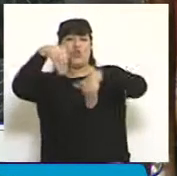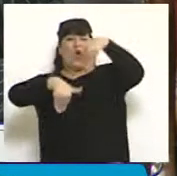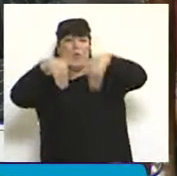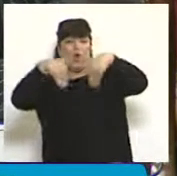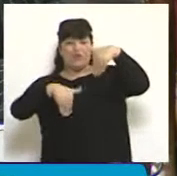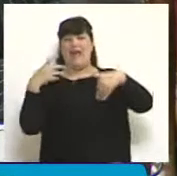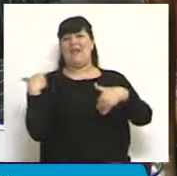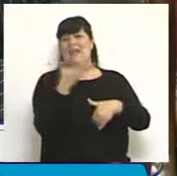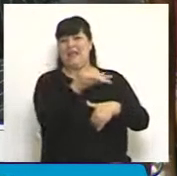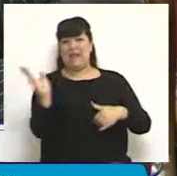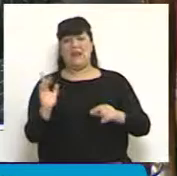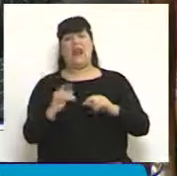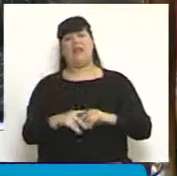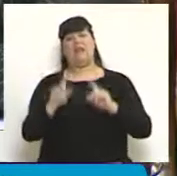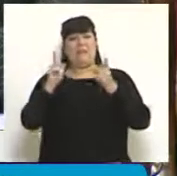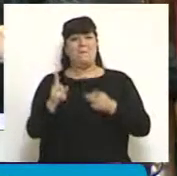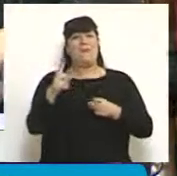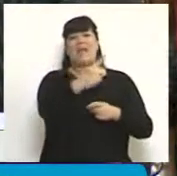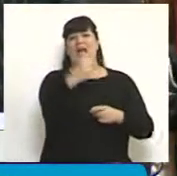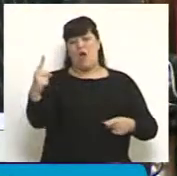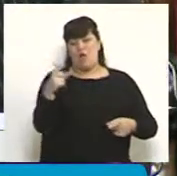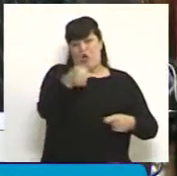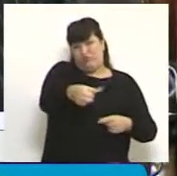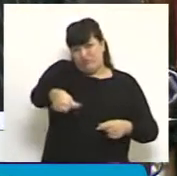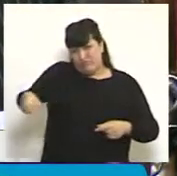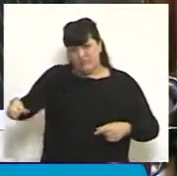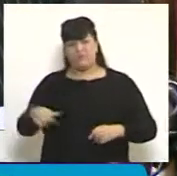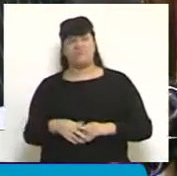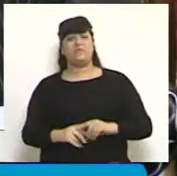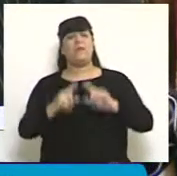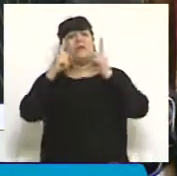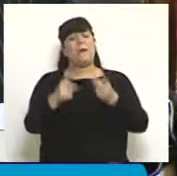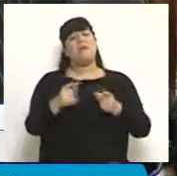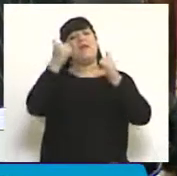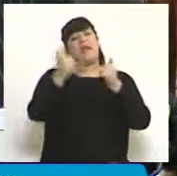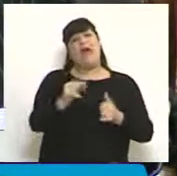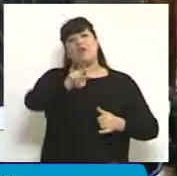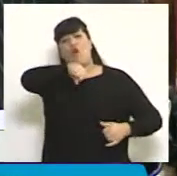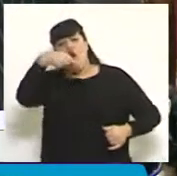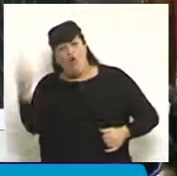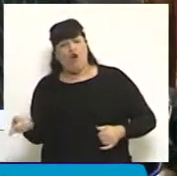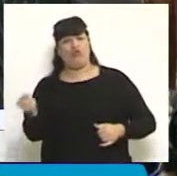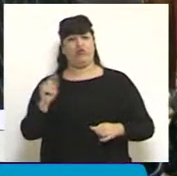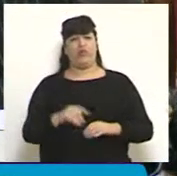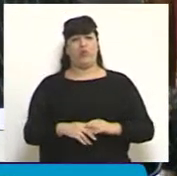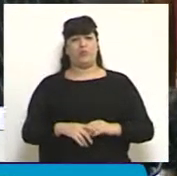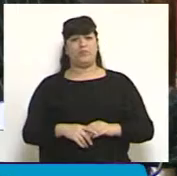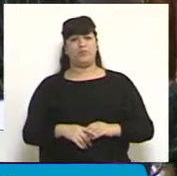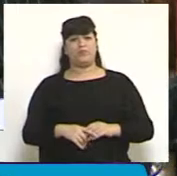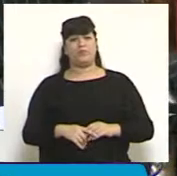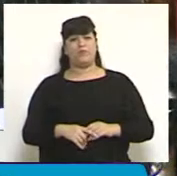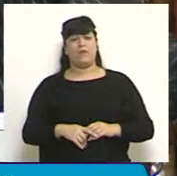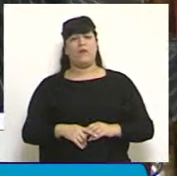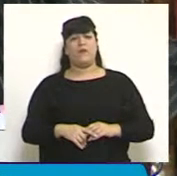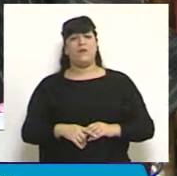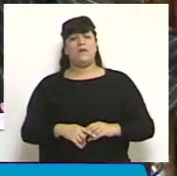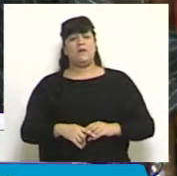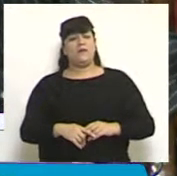en general y en particular. Tenemos también otro que viene fuera de los que